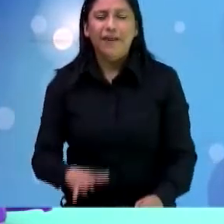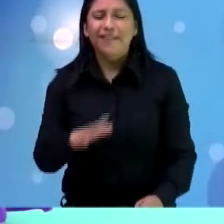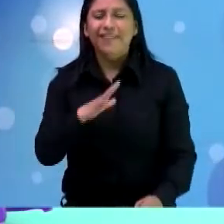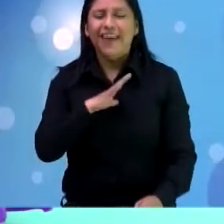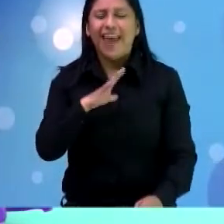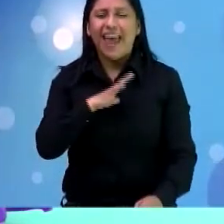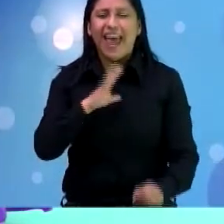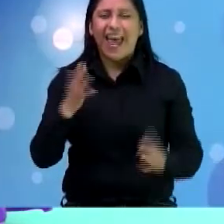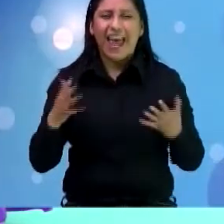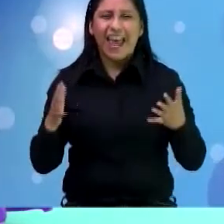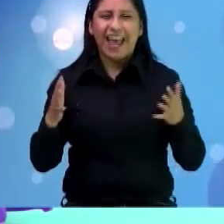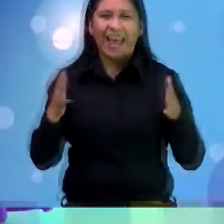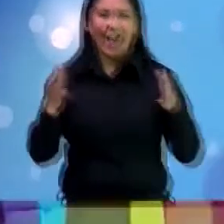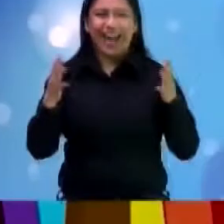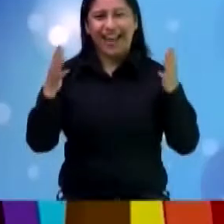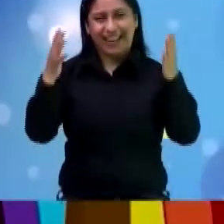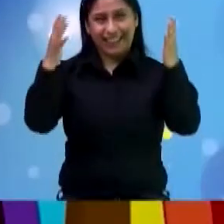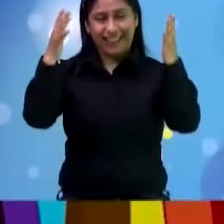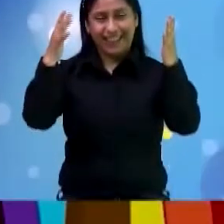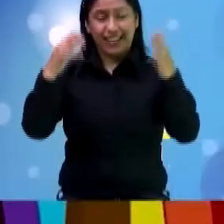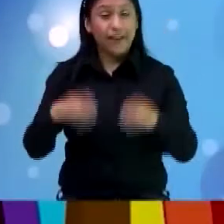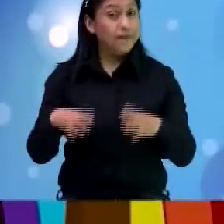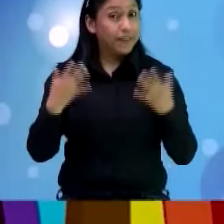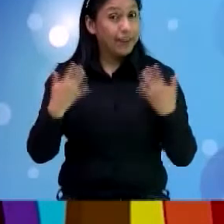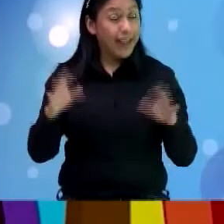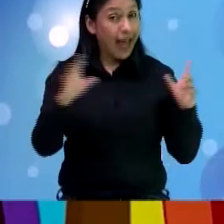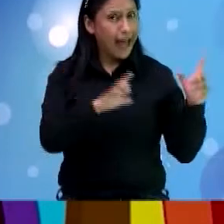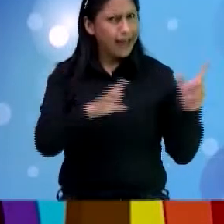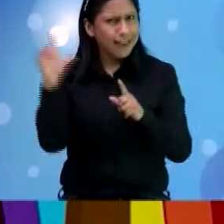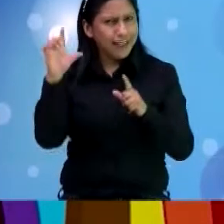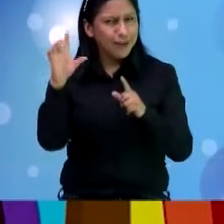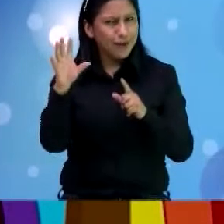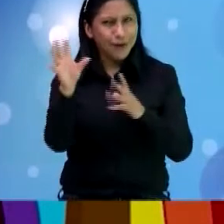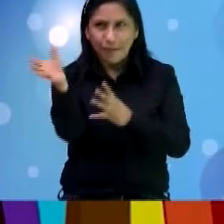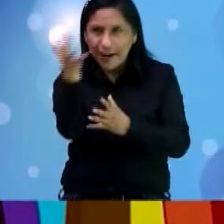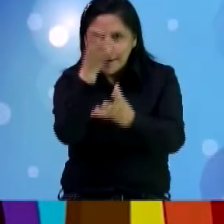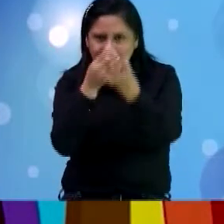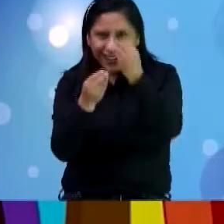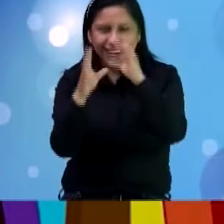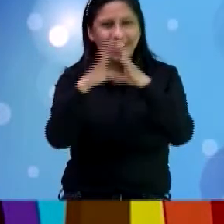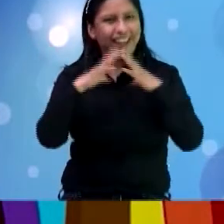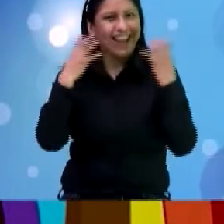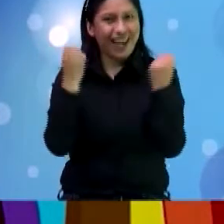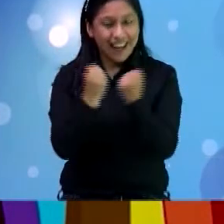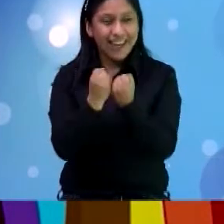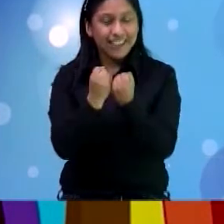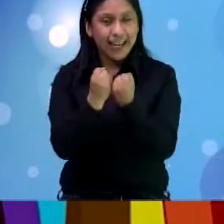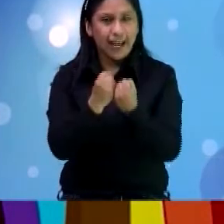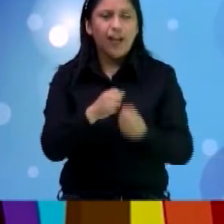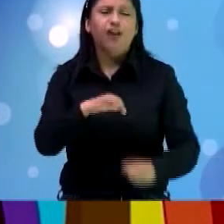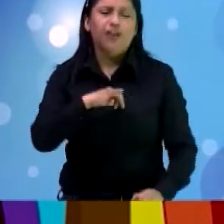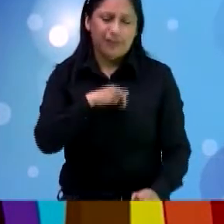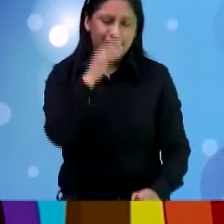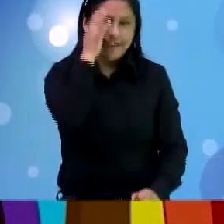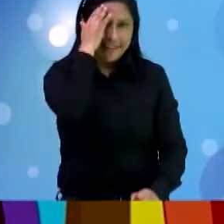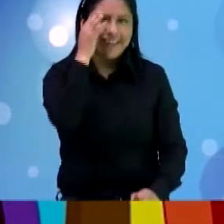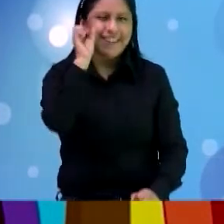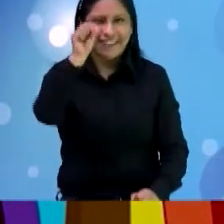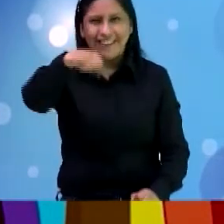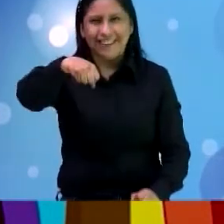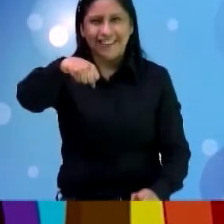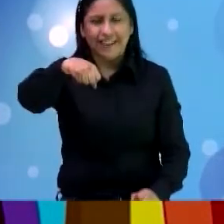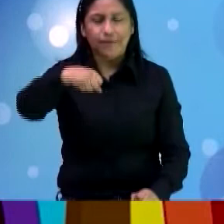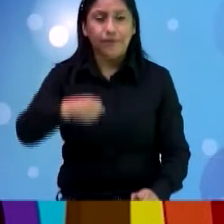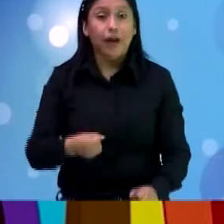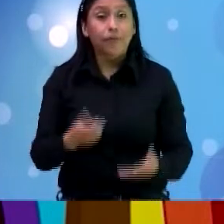¡Muy bien! ¿Ya estamos listos para empezar una nueva jornada? Yo sé que sí.